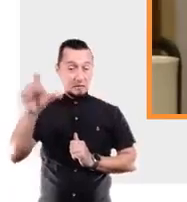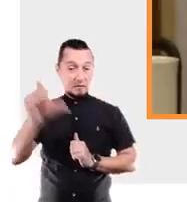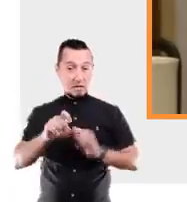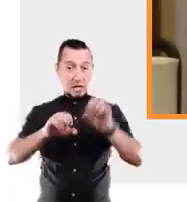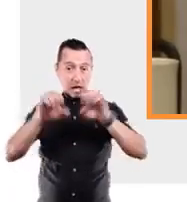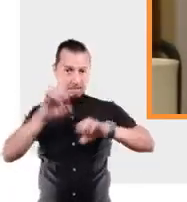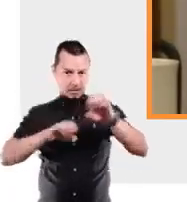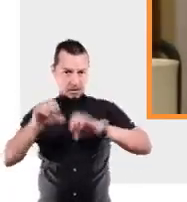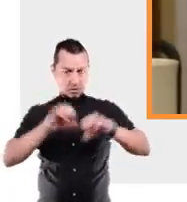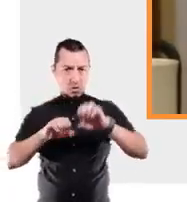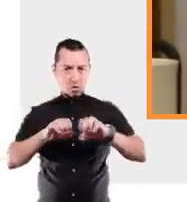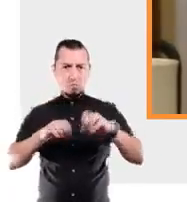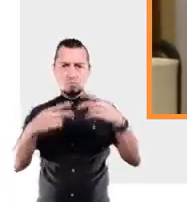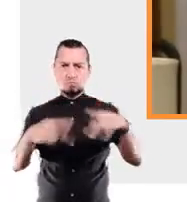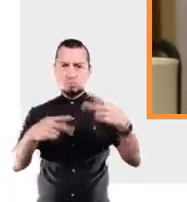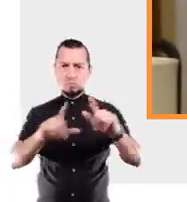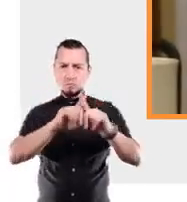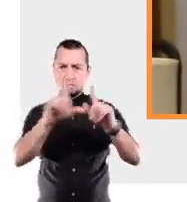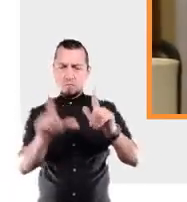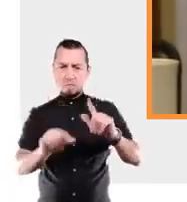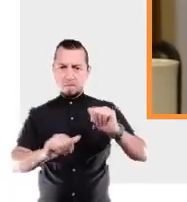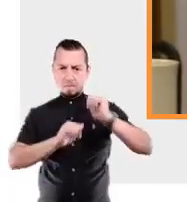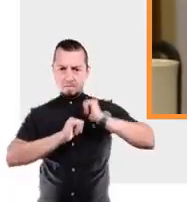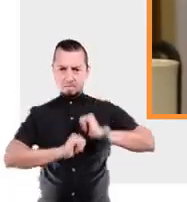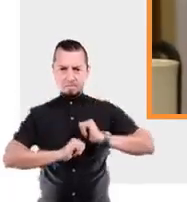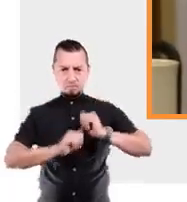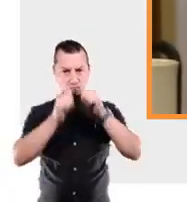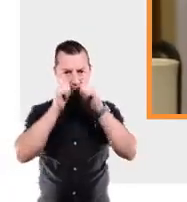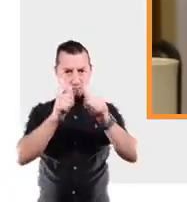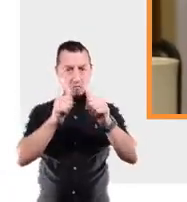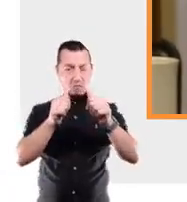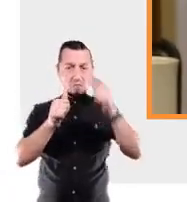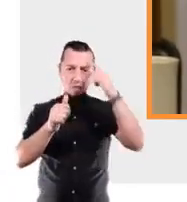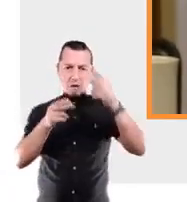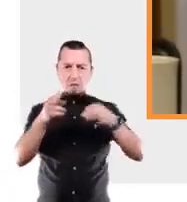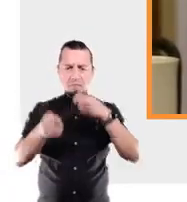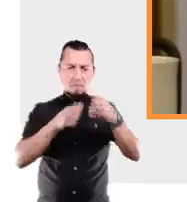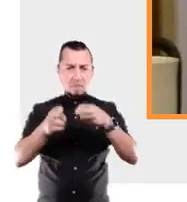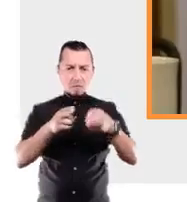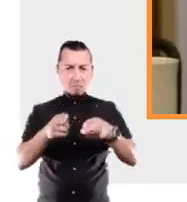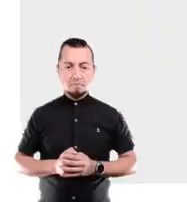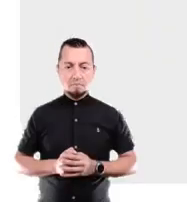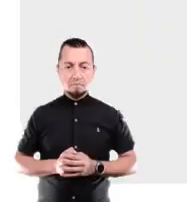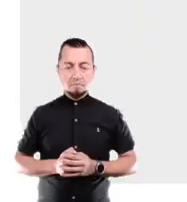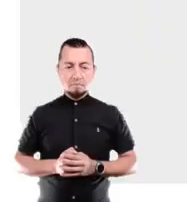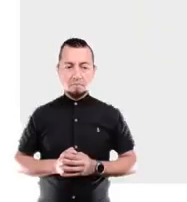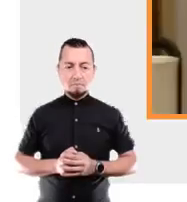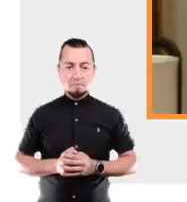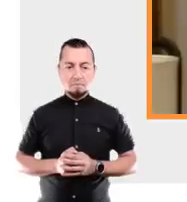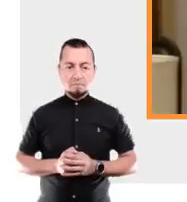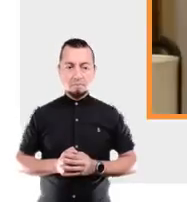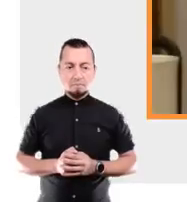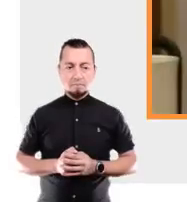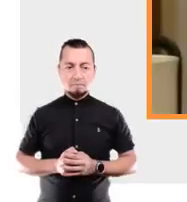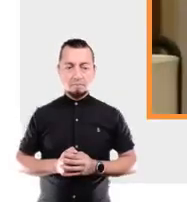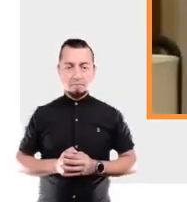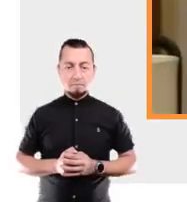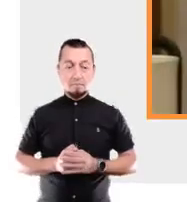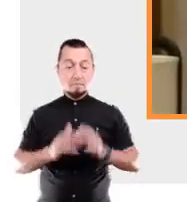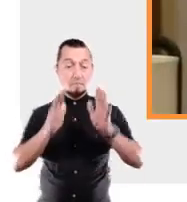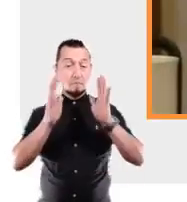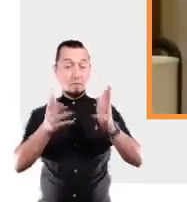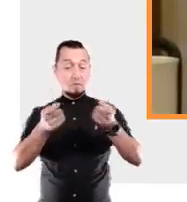actualmente está operando el transporte de carga en el mismo derecho de vía. En cuanto a las